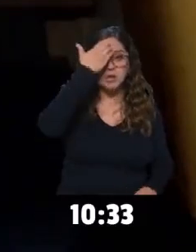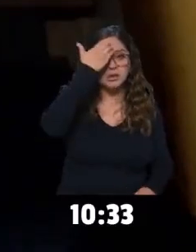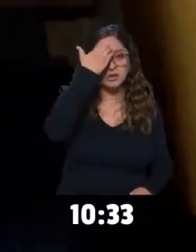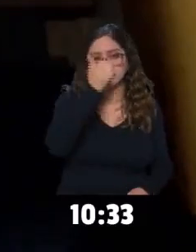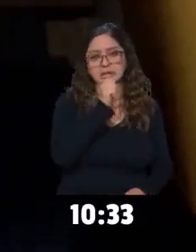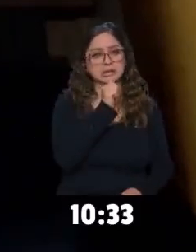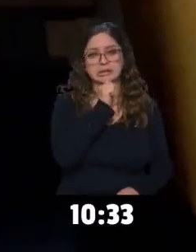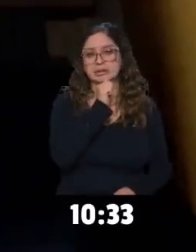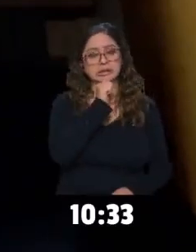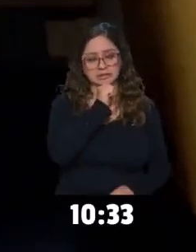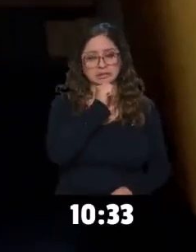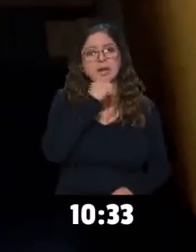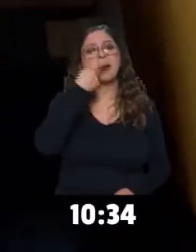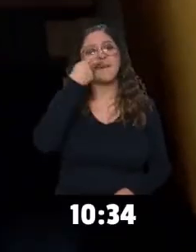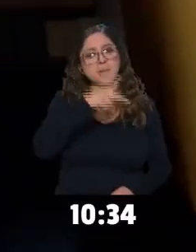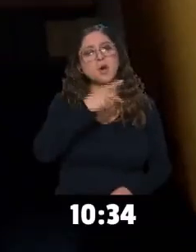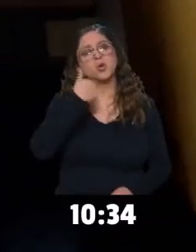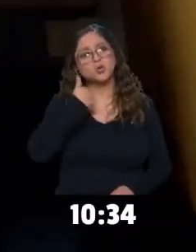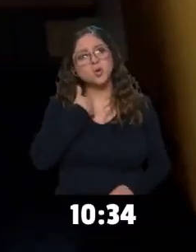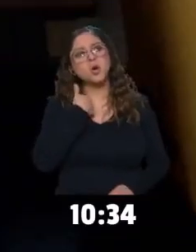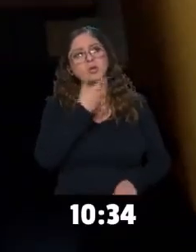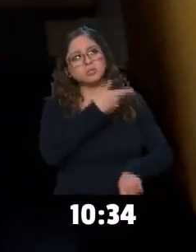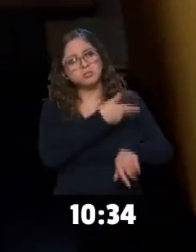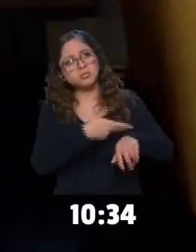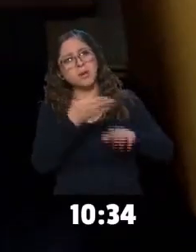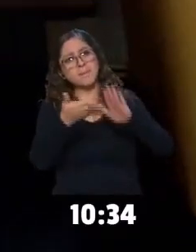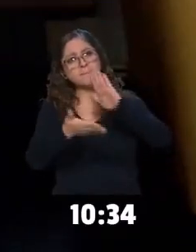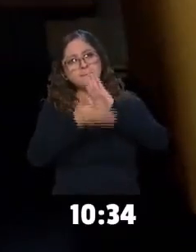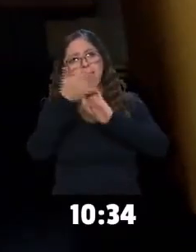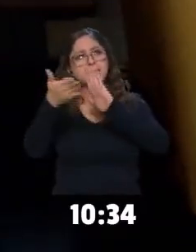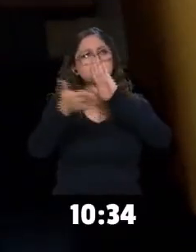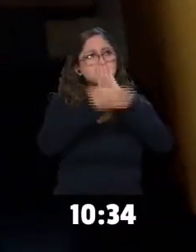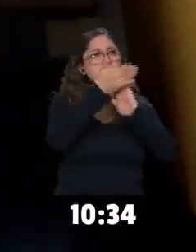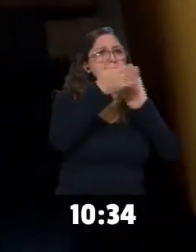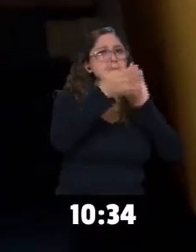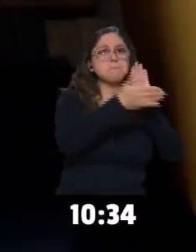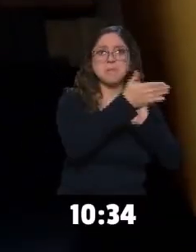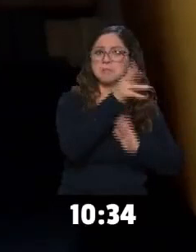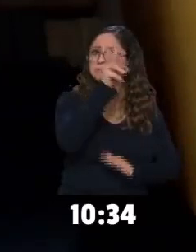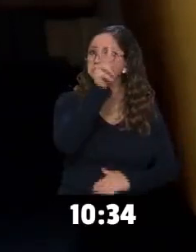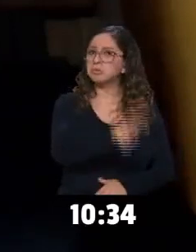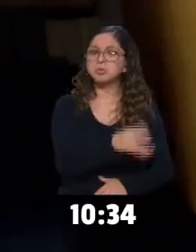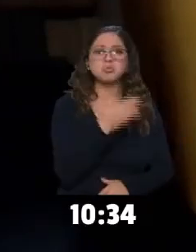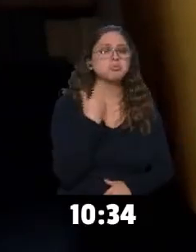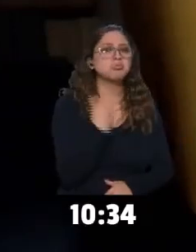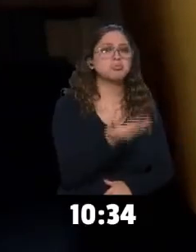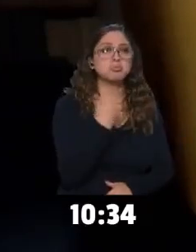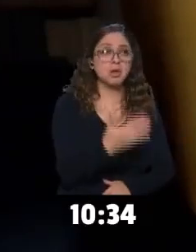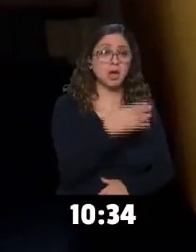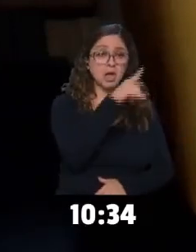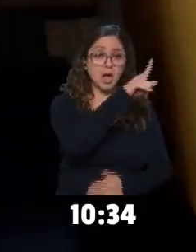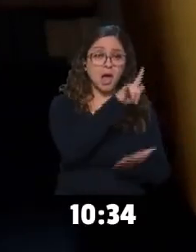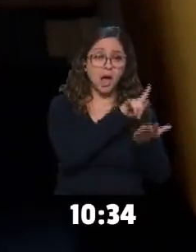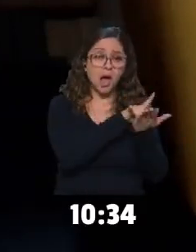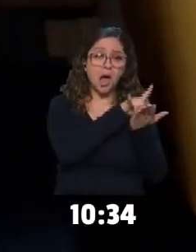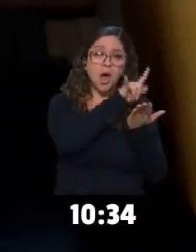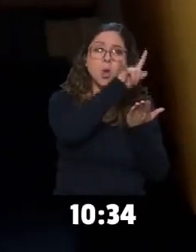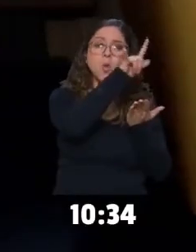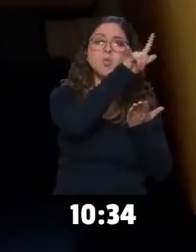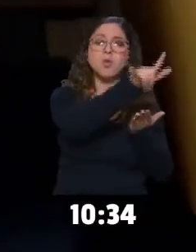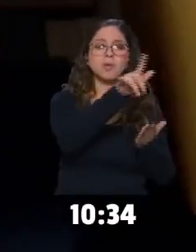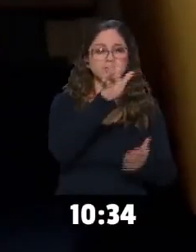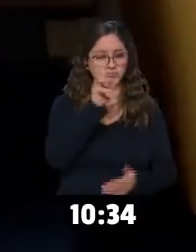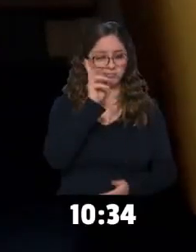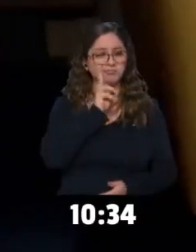pero he seguido la construcción. La construcción es una espléndida construcción y el aeropuerto es un aeropuerto de